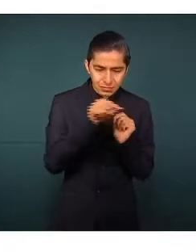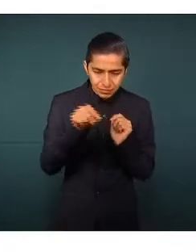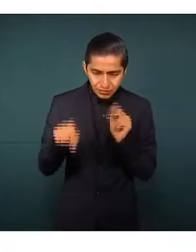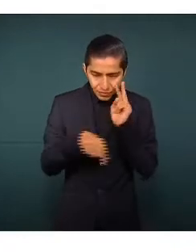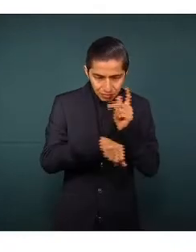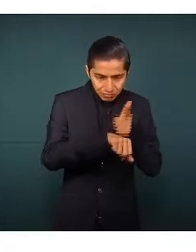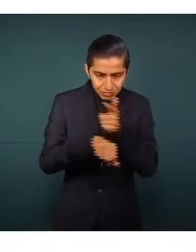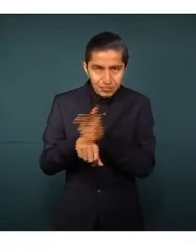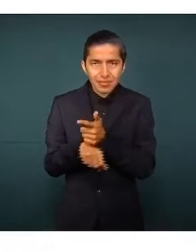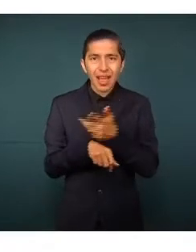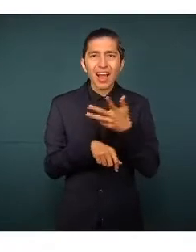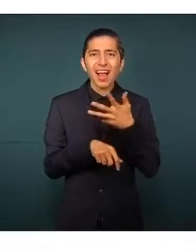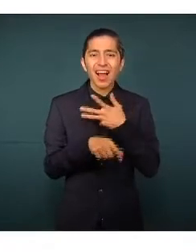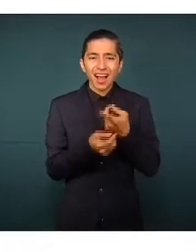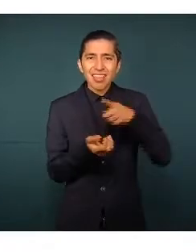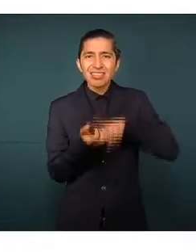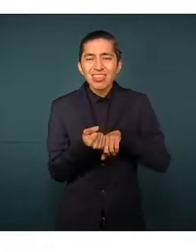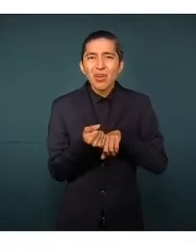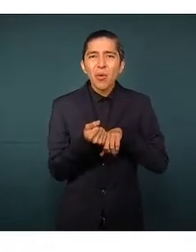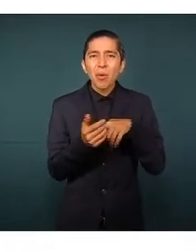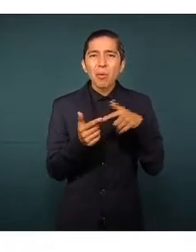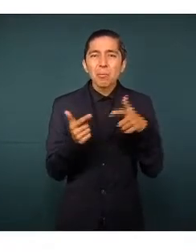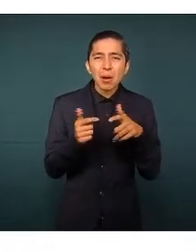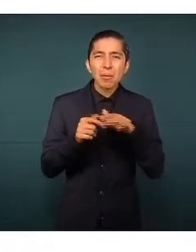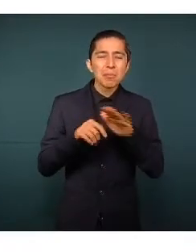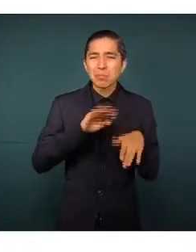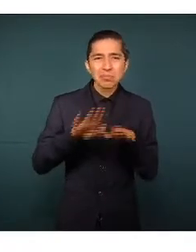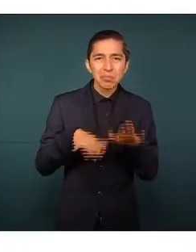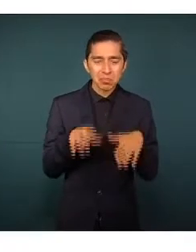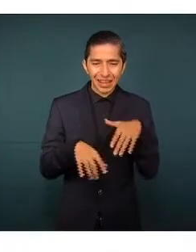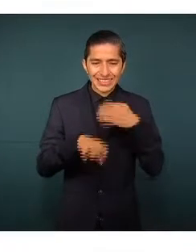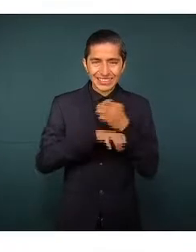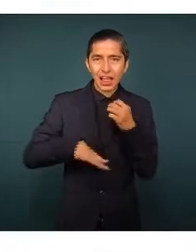encuentra la incidencia delictiva en el estado. La que sigue, por